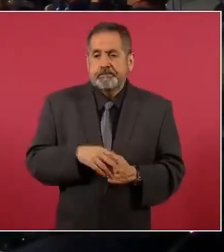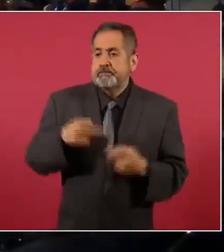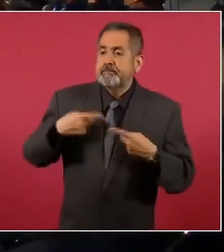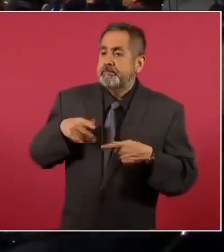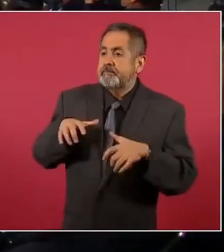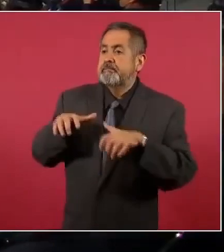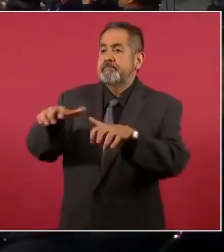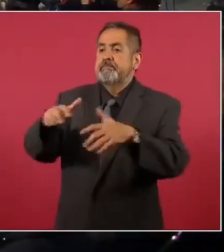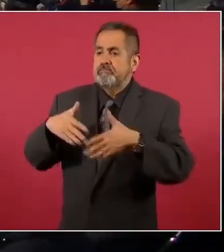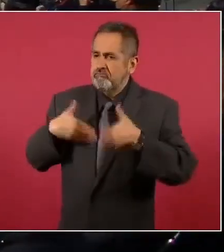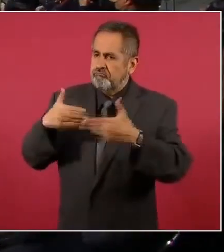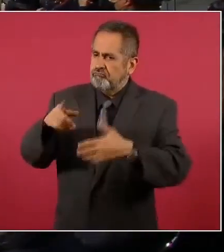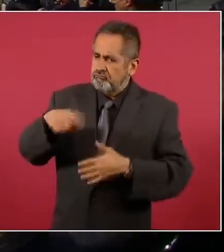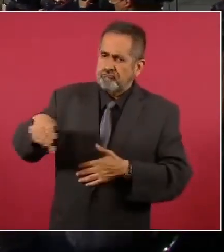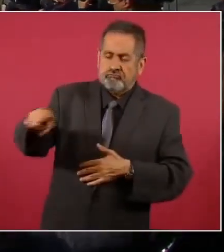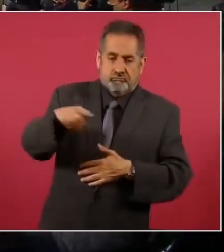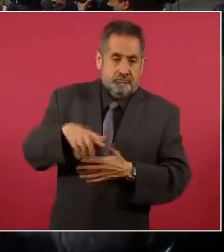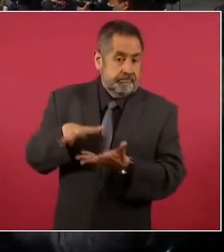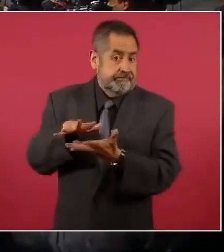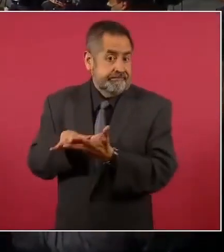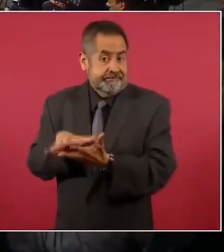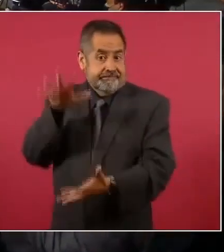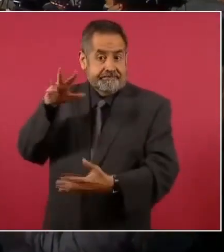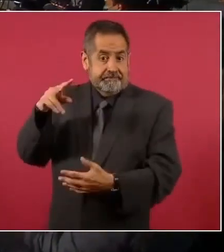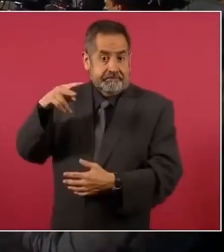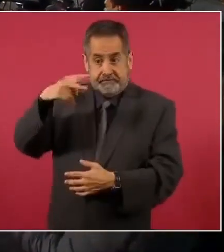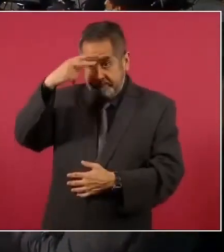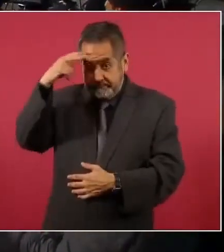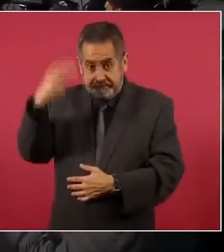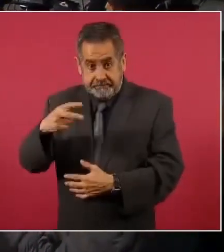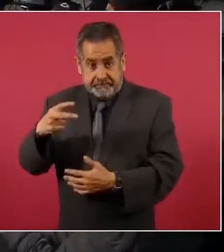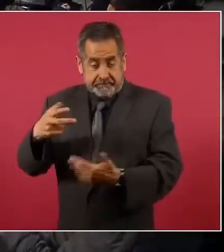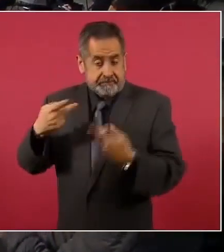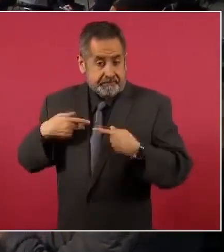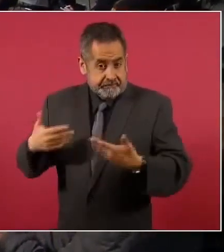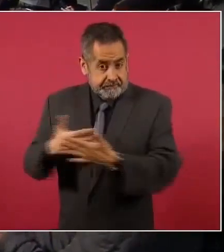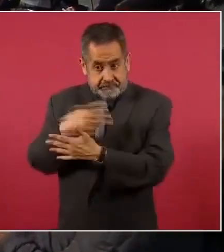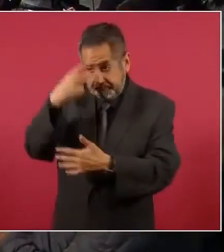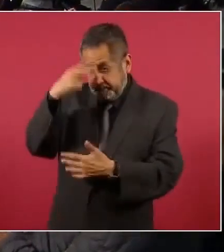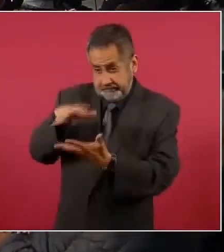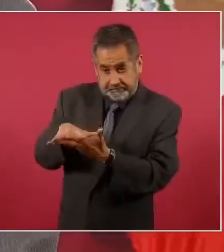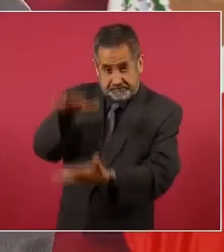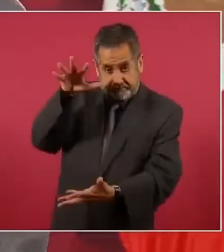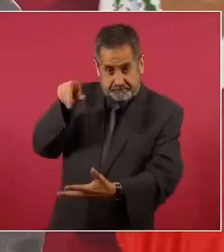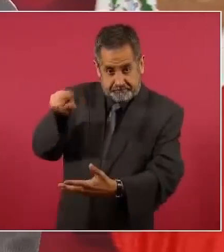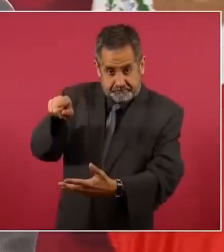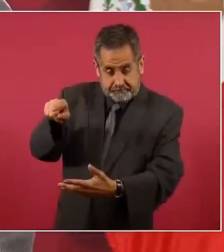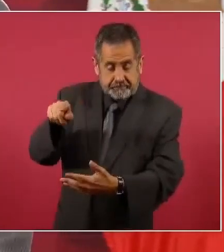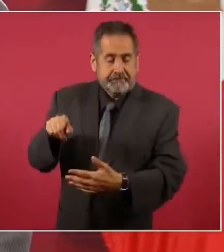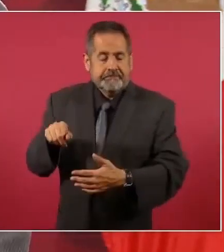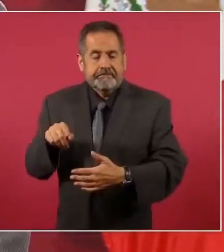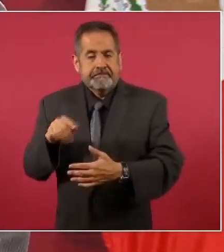porque la mayoría de los mexicanos, y ayer hablábamos de eso,